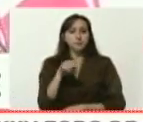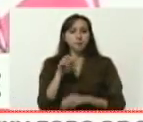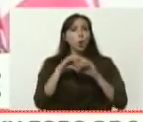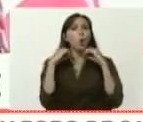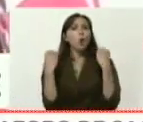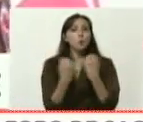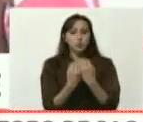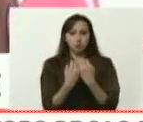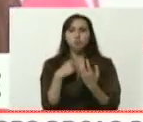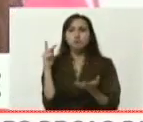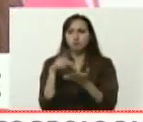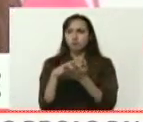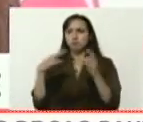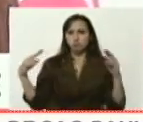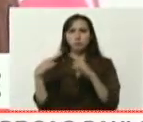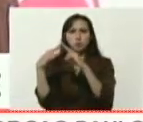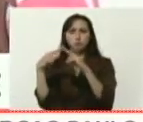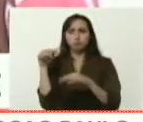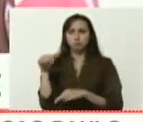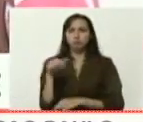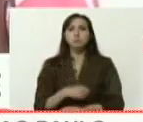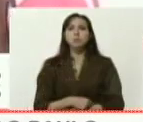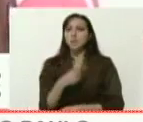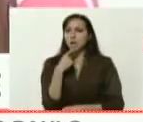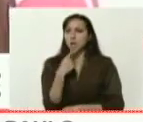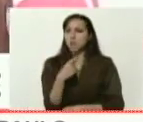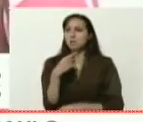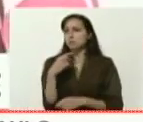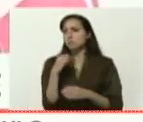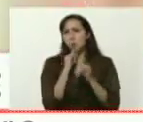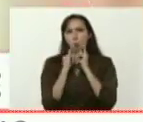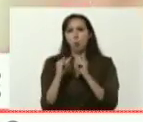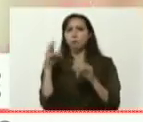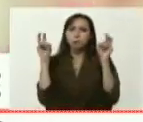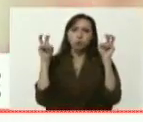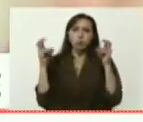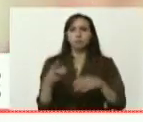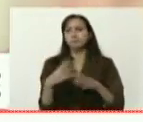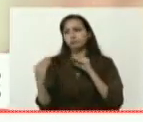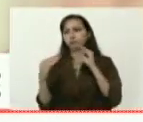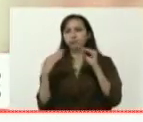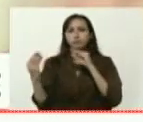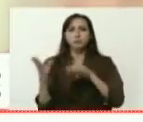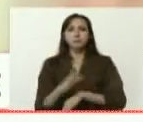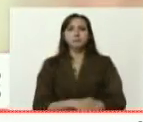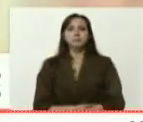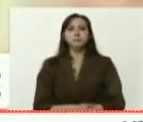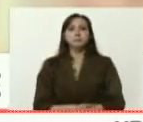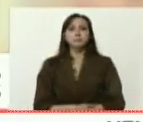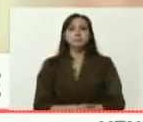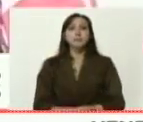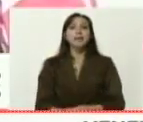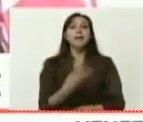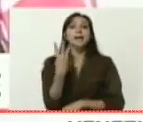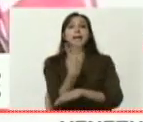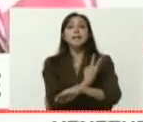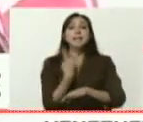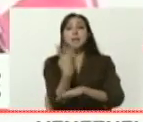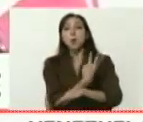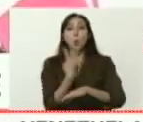presenté, le di novedades. Eso fue lo único que hablé. Fueron casi 3 horas